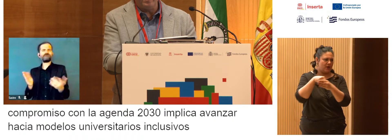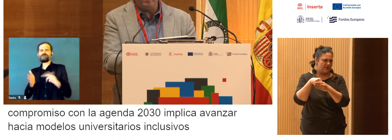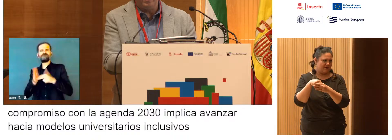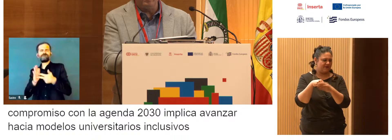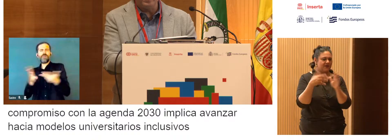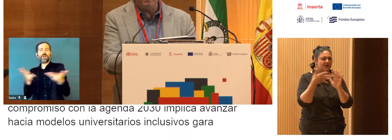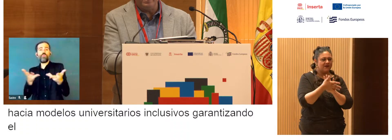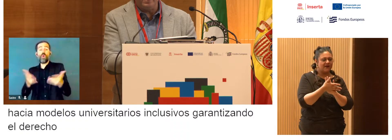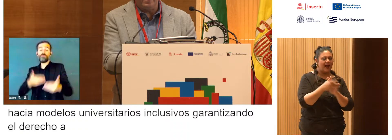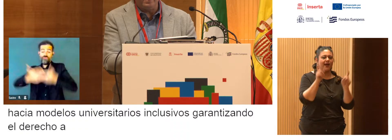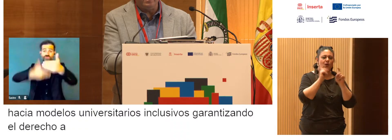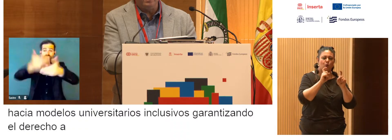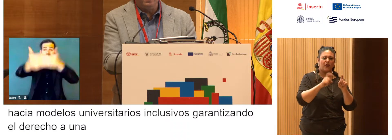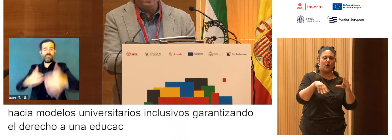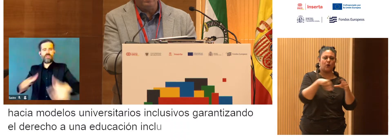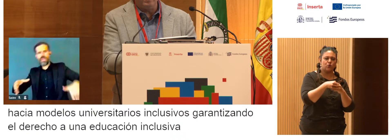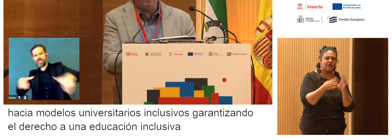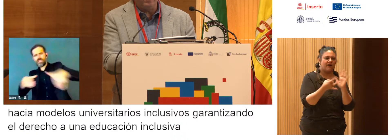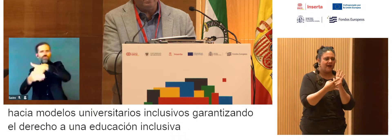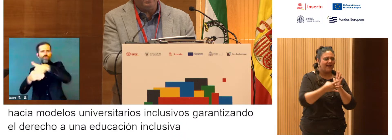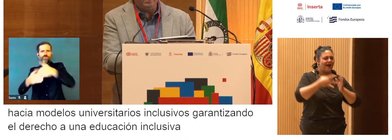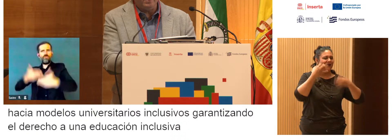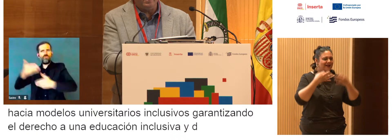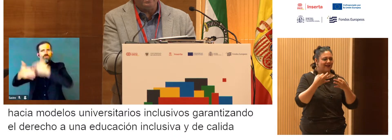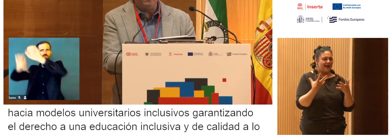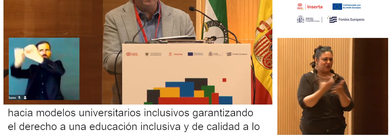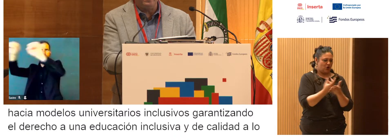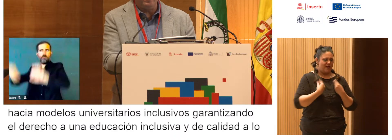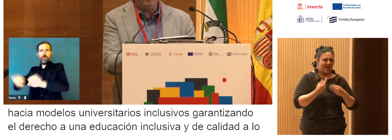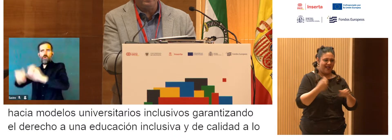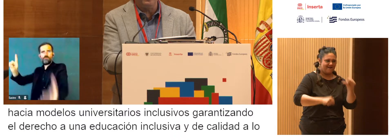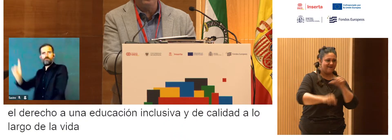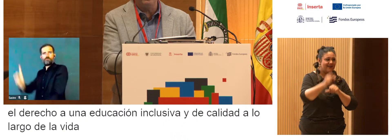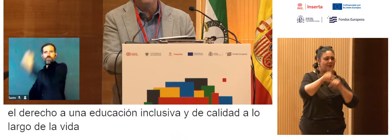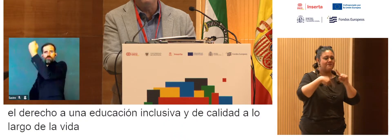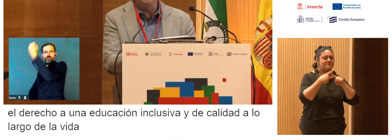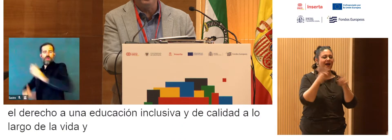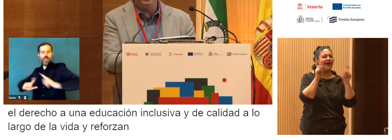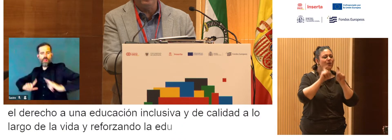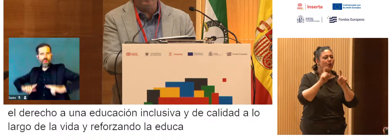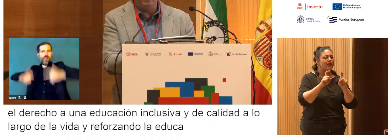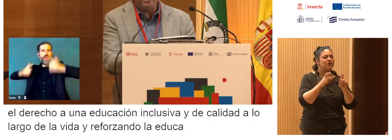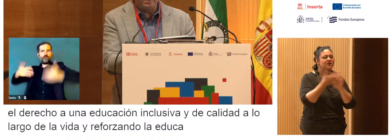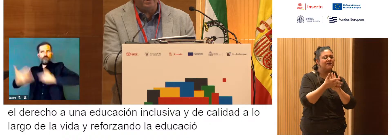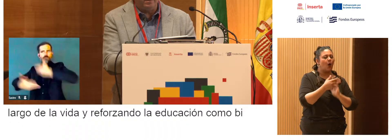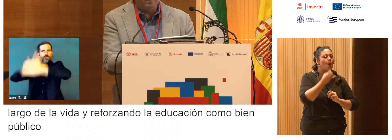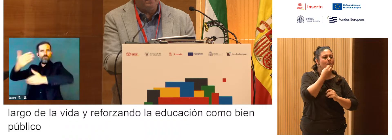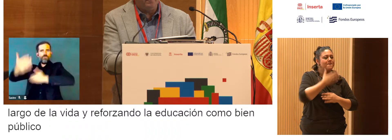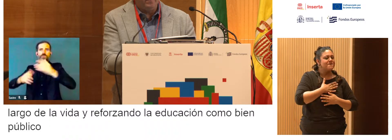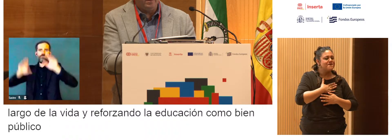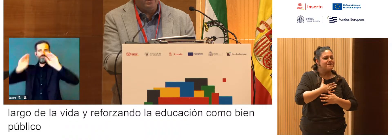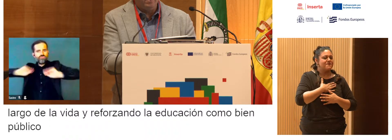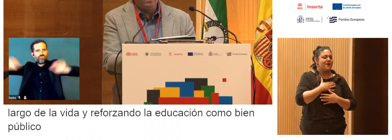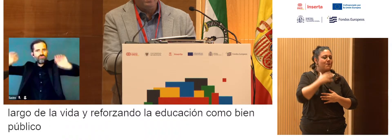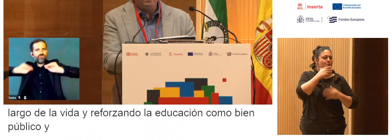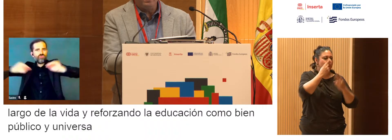una educación inclusiva y de calidad a lo largo de la vida y reforzando la educación como bien público y universal.